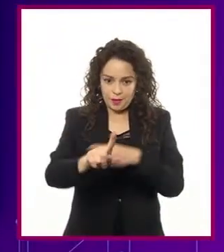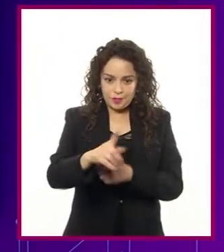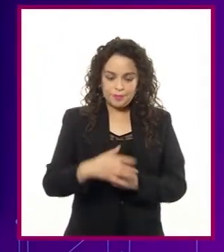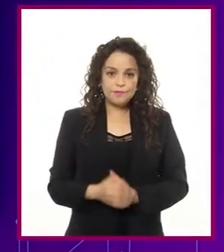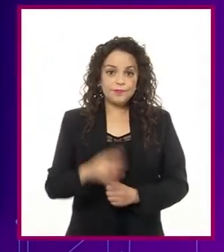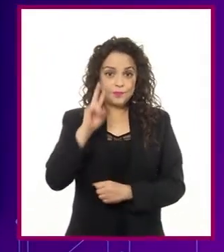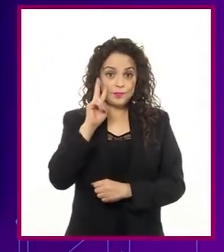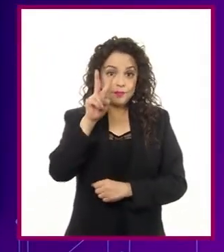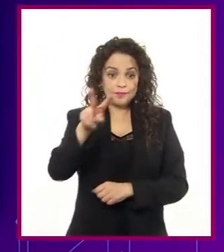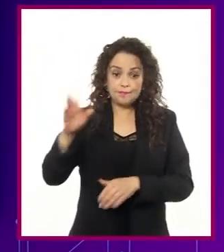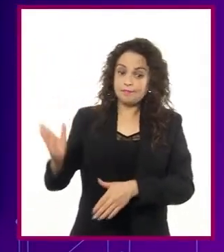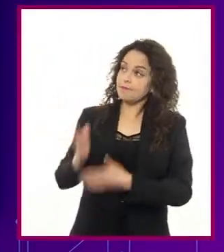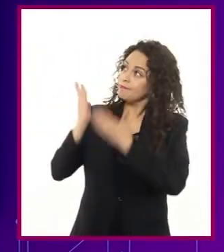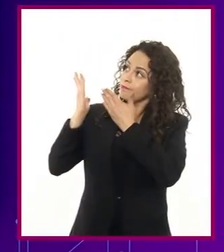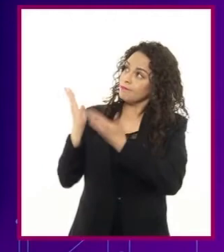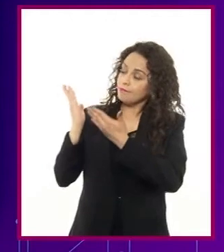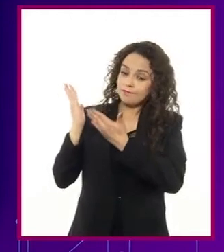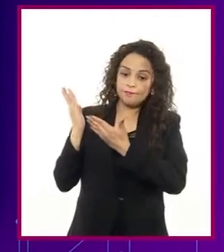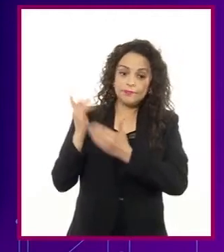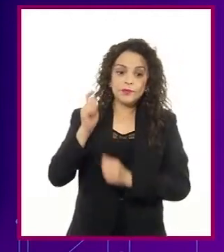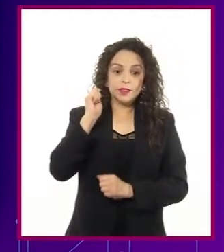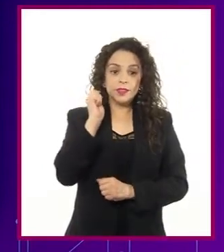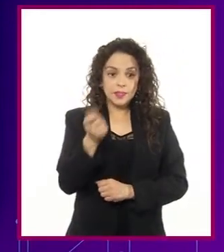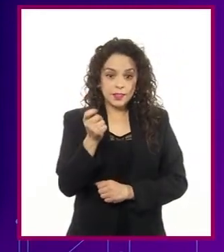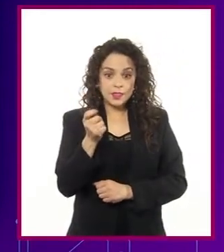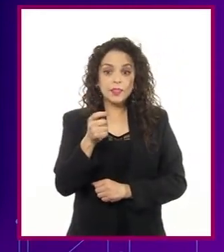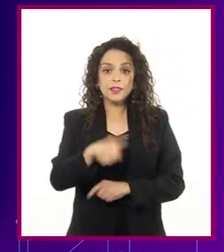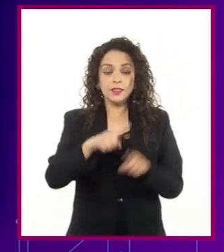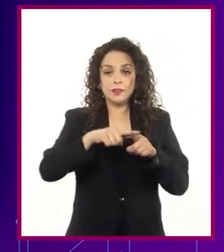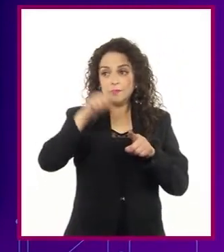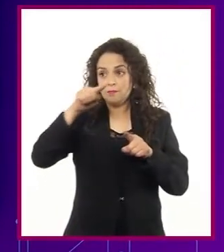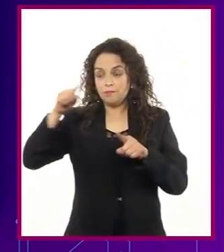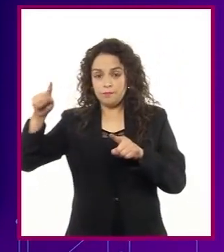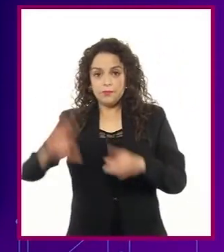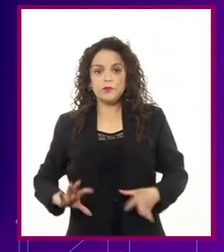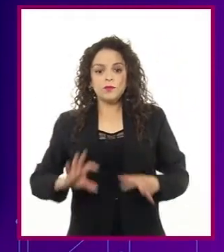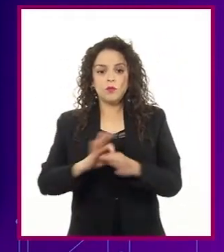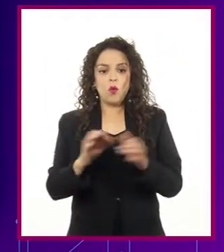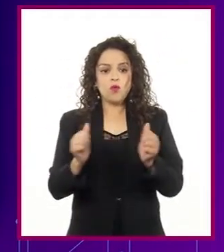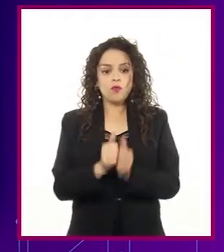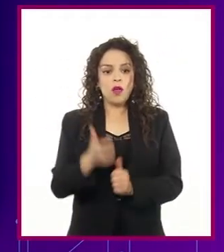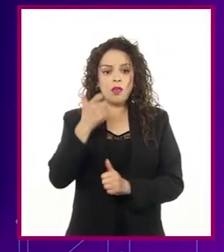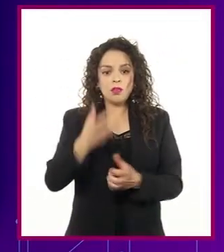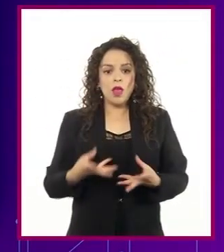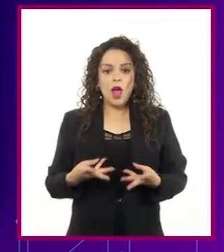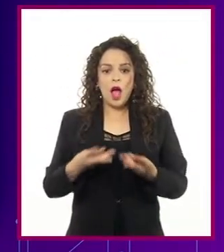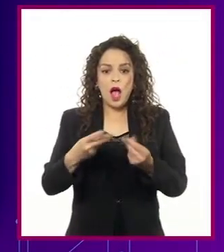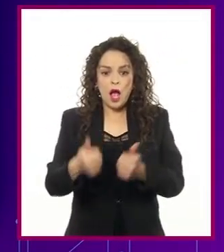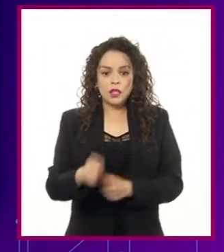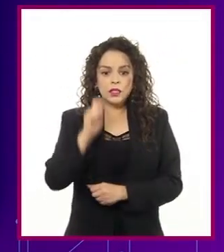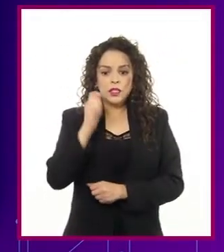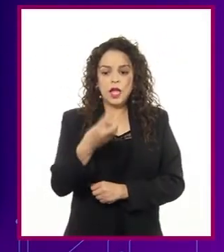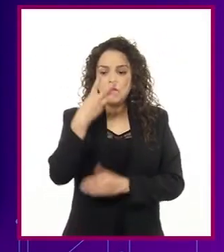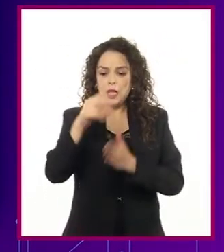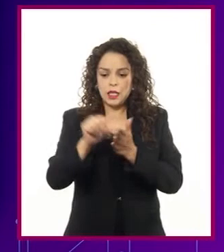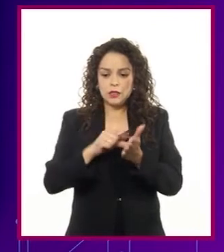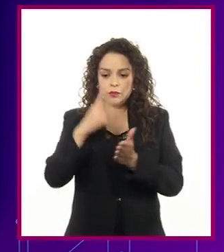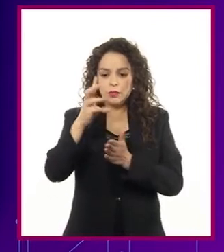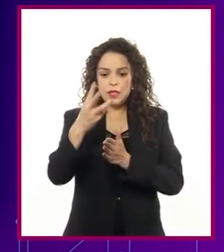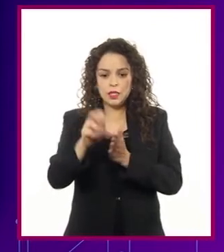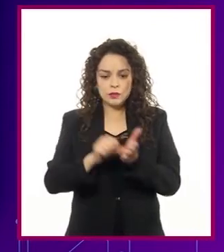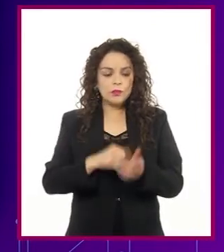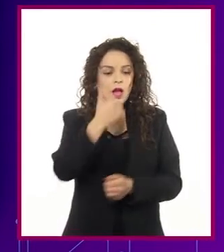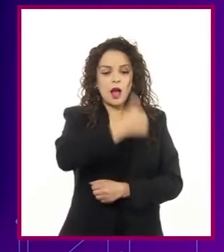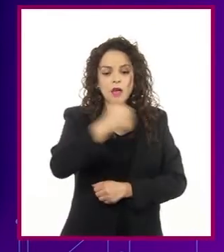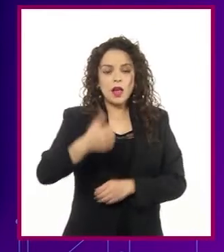La gráfica que se muestra corresponde al gasto corriente monetario promedio trimestral por hogar en